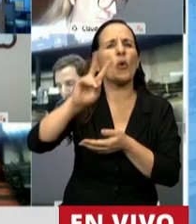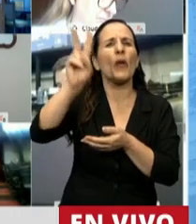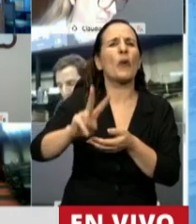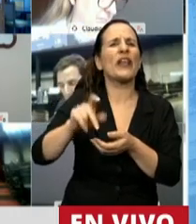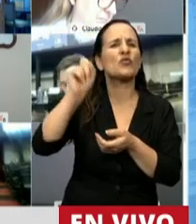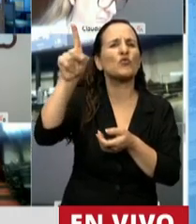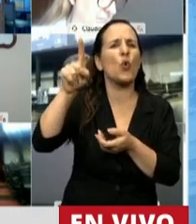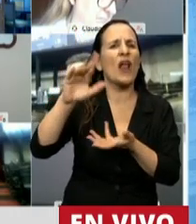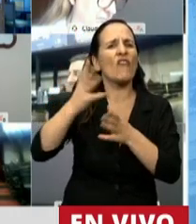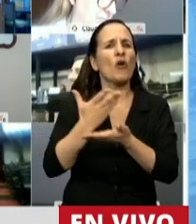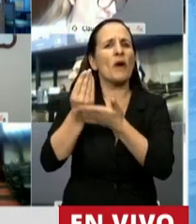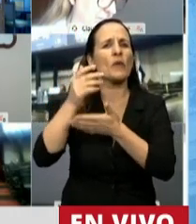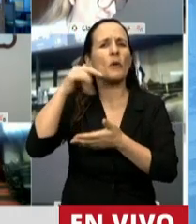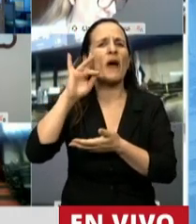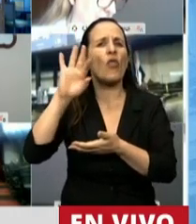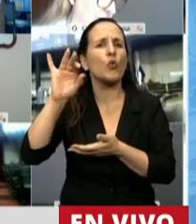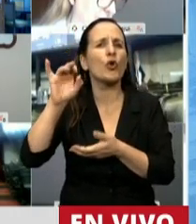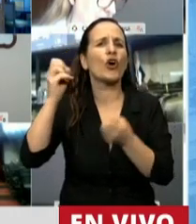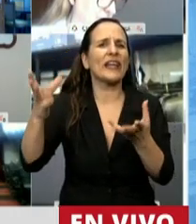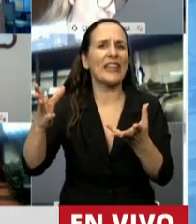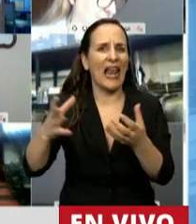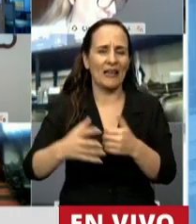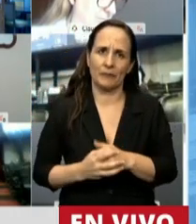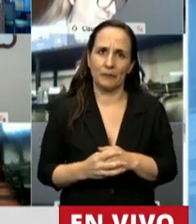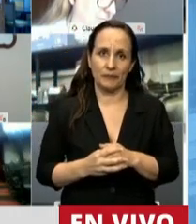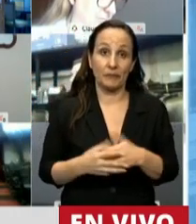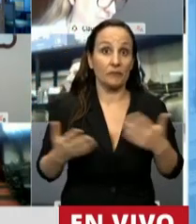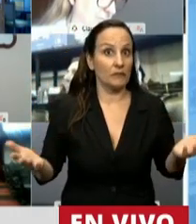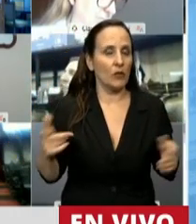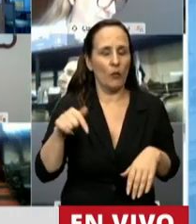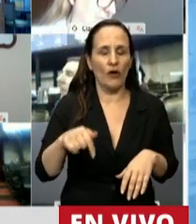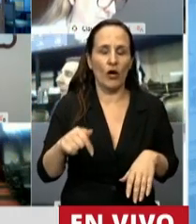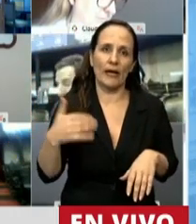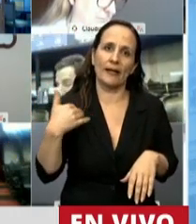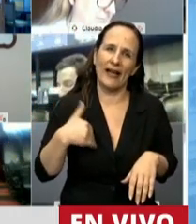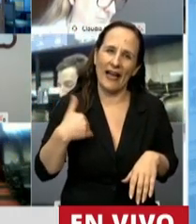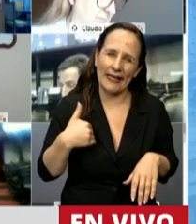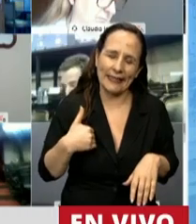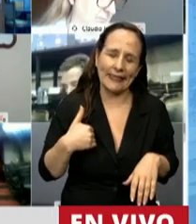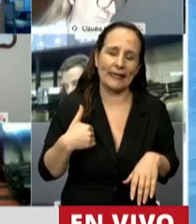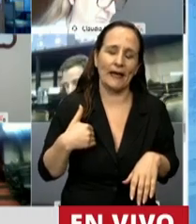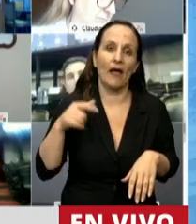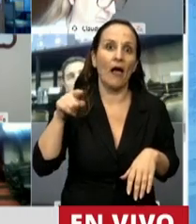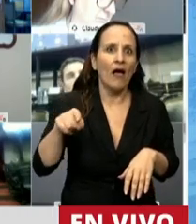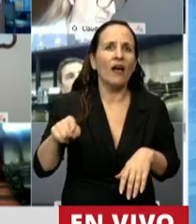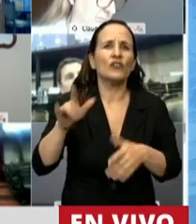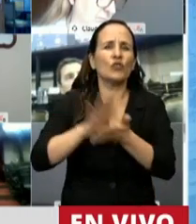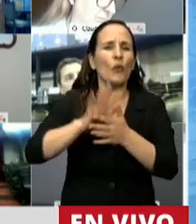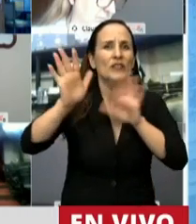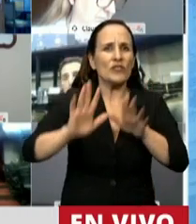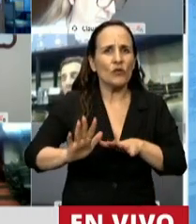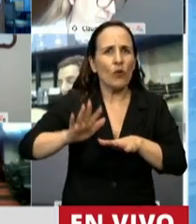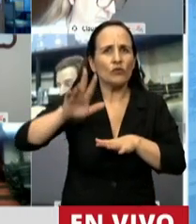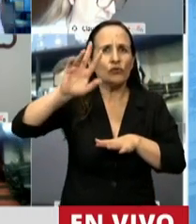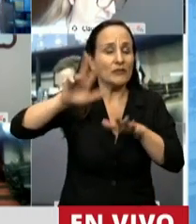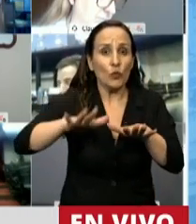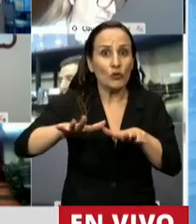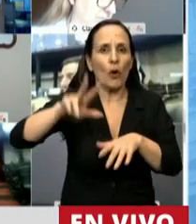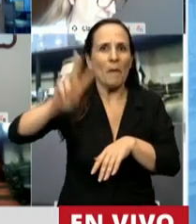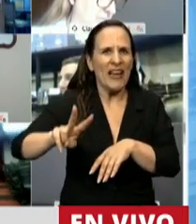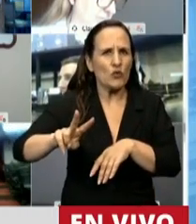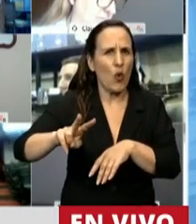Maduro. Señor presidente, desde la Argentina no podemos seguir desconociendo lo que pasa en Venezuela.